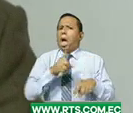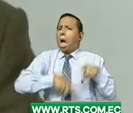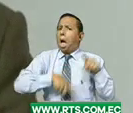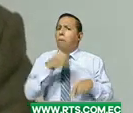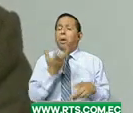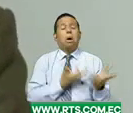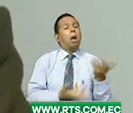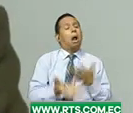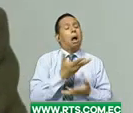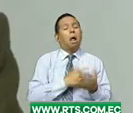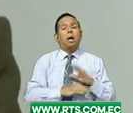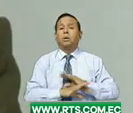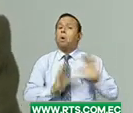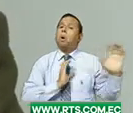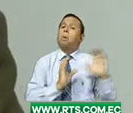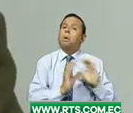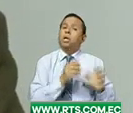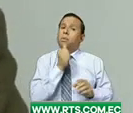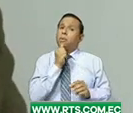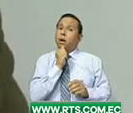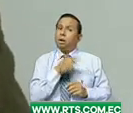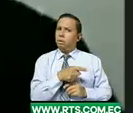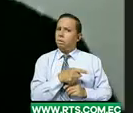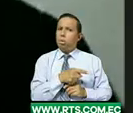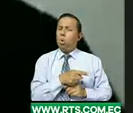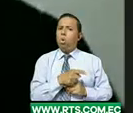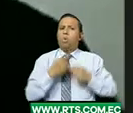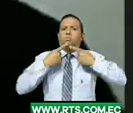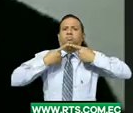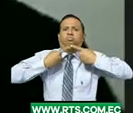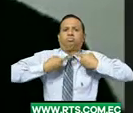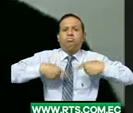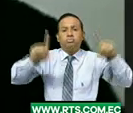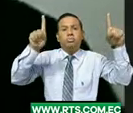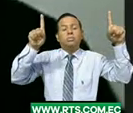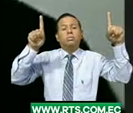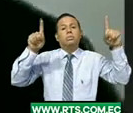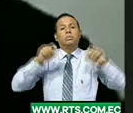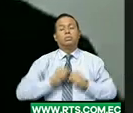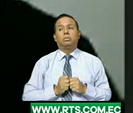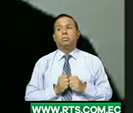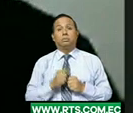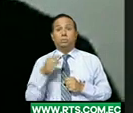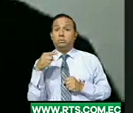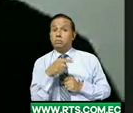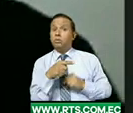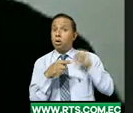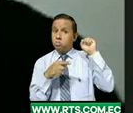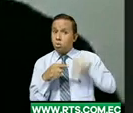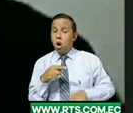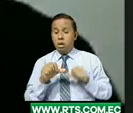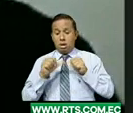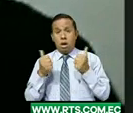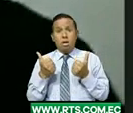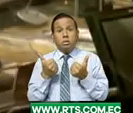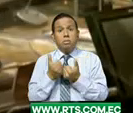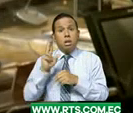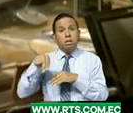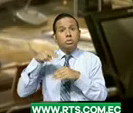una declaración en una asamblea de su organización. Ella debe ser separada de la Asamblea